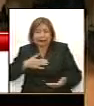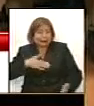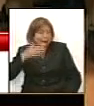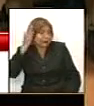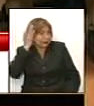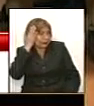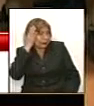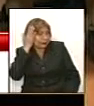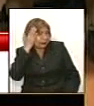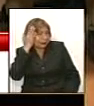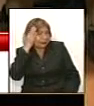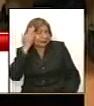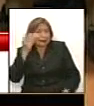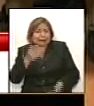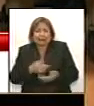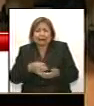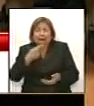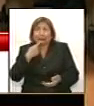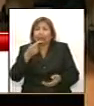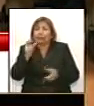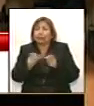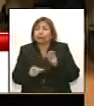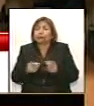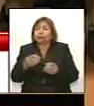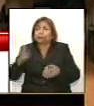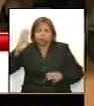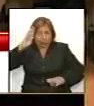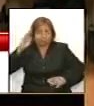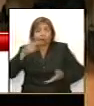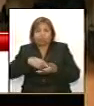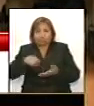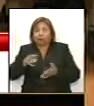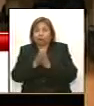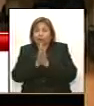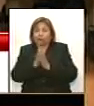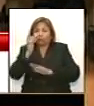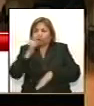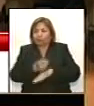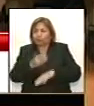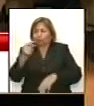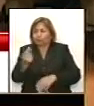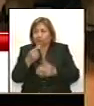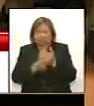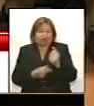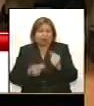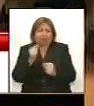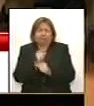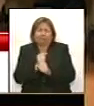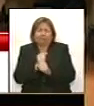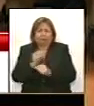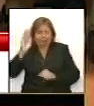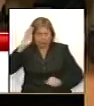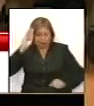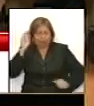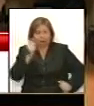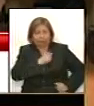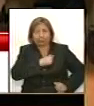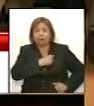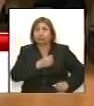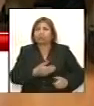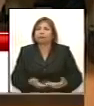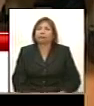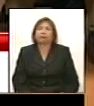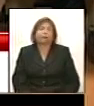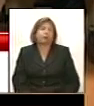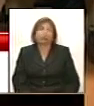que, y se lo decíamos a las personas, que con una orden policial podían solicitarlos, así bien confiados, toda la vida se lo dijimos. Y